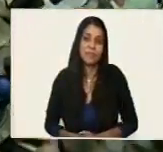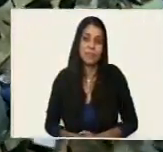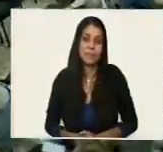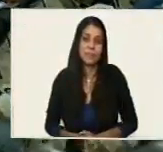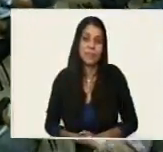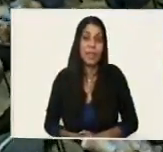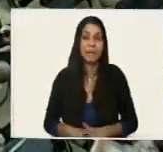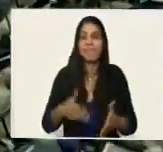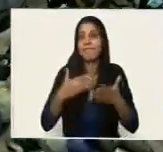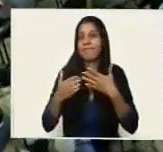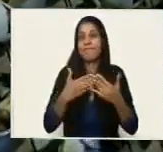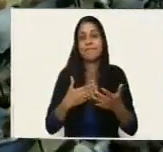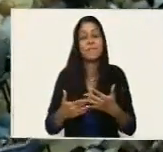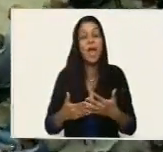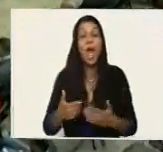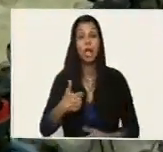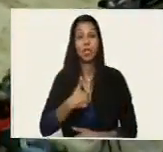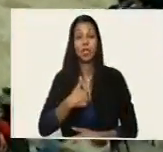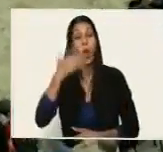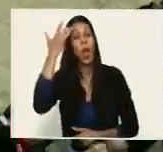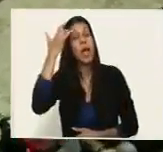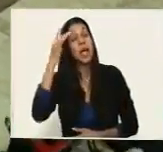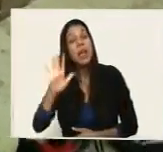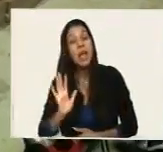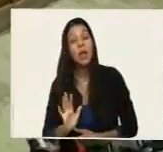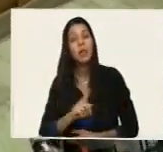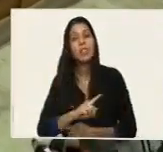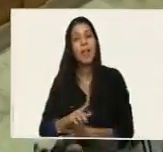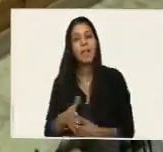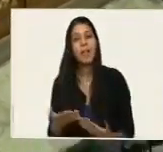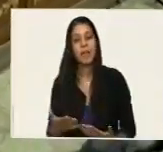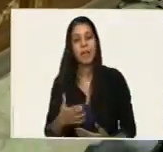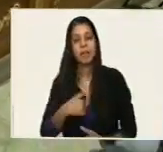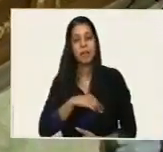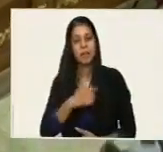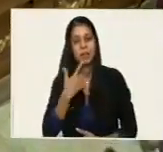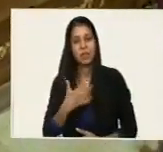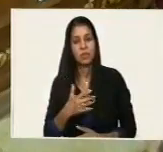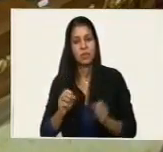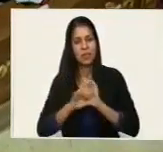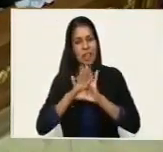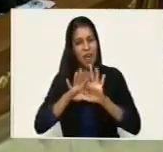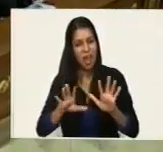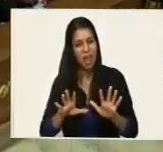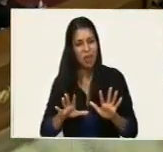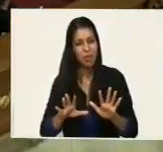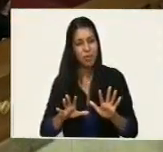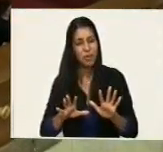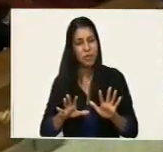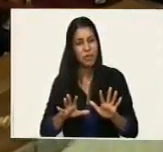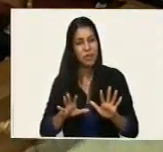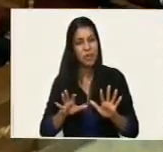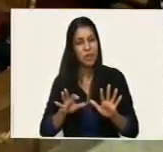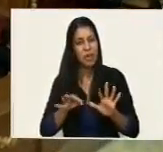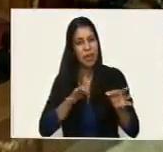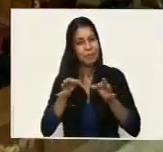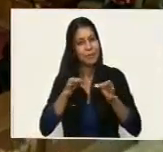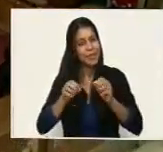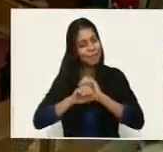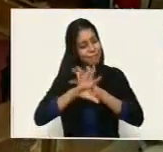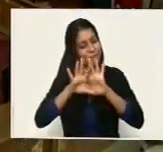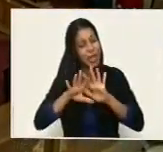Bueno, entonces, yo lo que creo es que debemos dar, estar absolutamente claro sobre la importancia